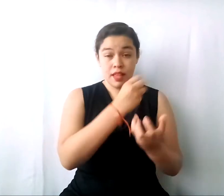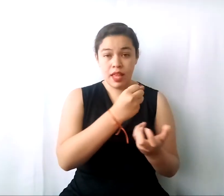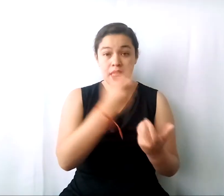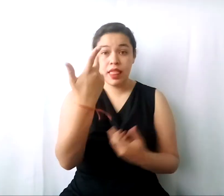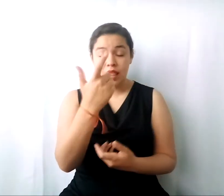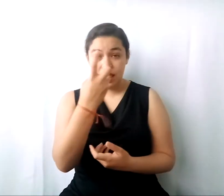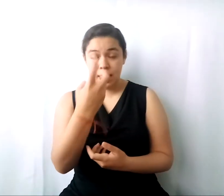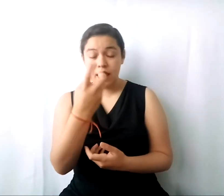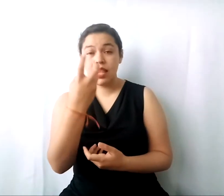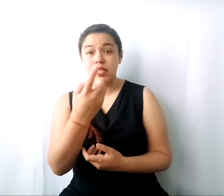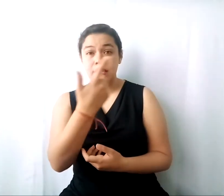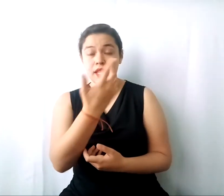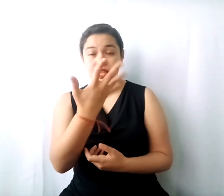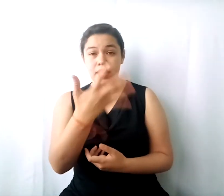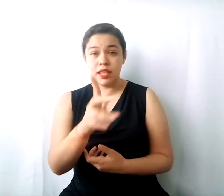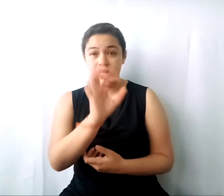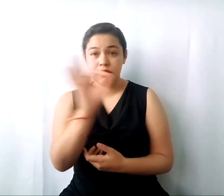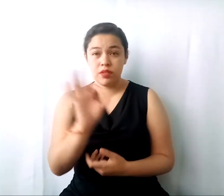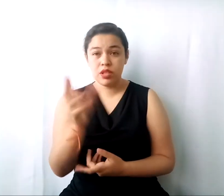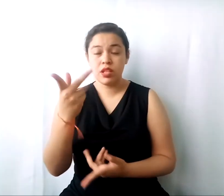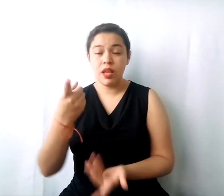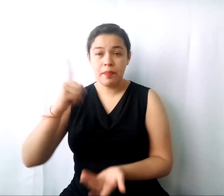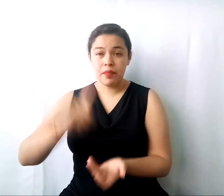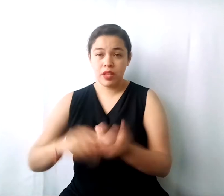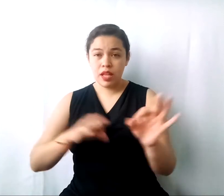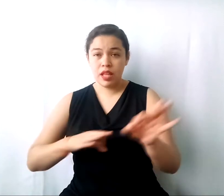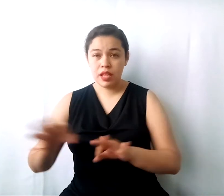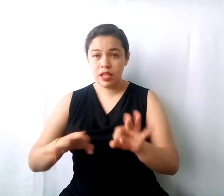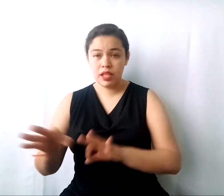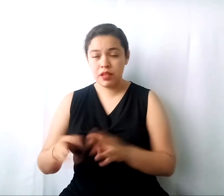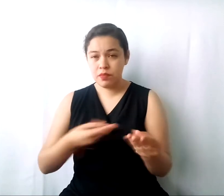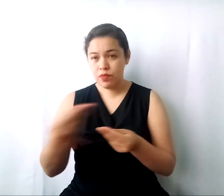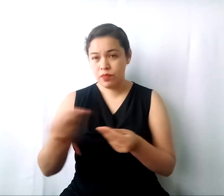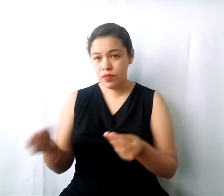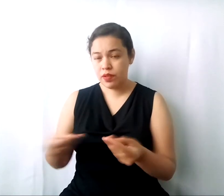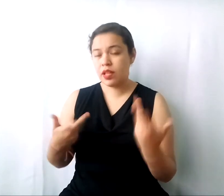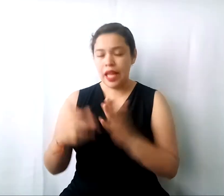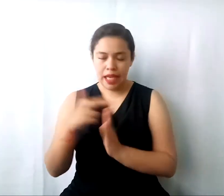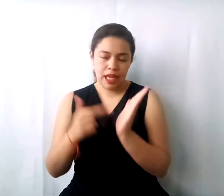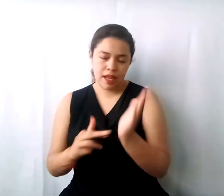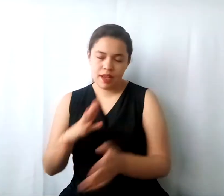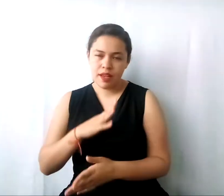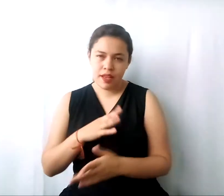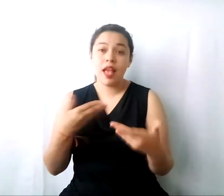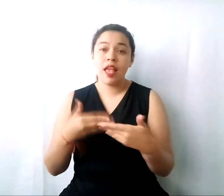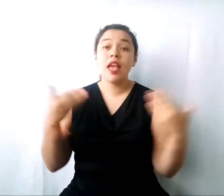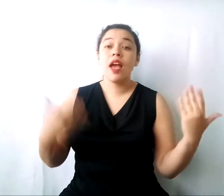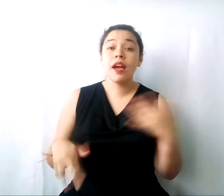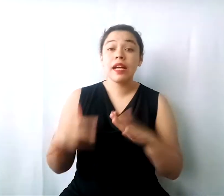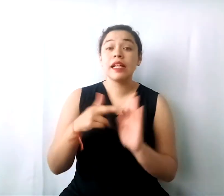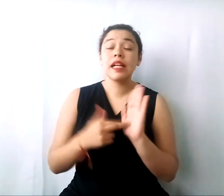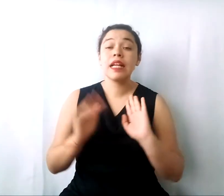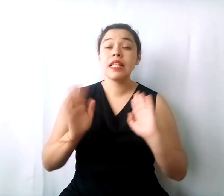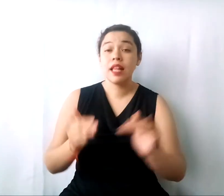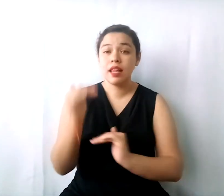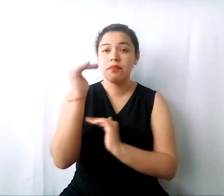se tiene que repartir entre los trabajadores con determinadas reglas. Y ahora la regla que se añade es que está topada